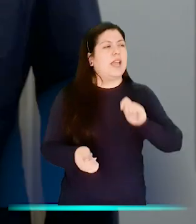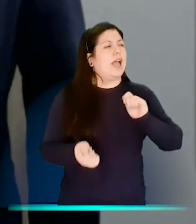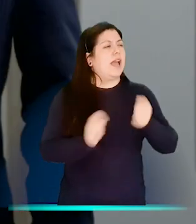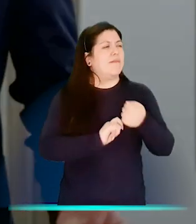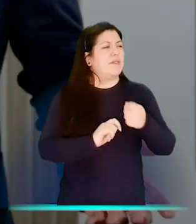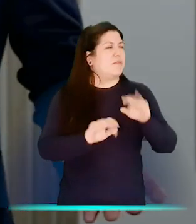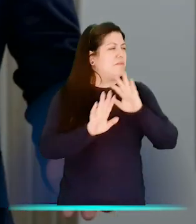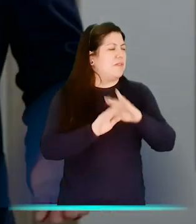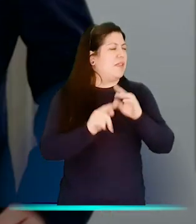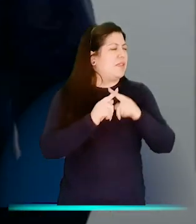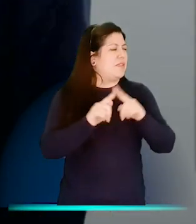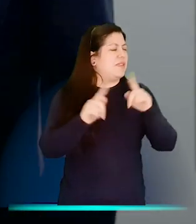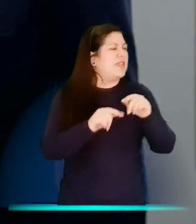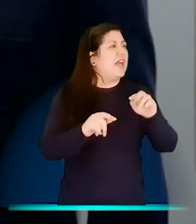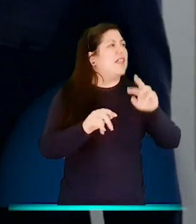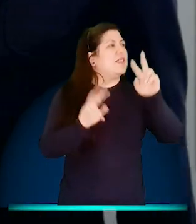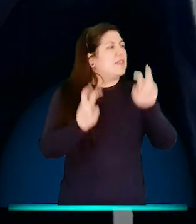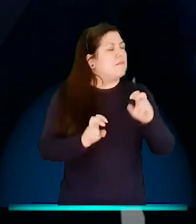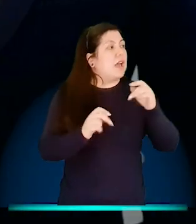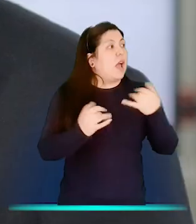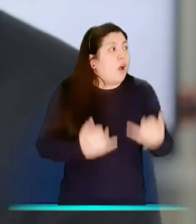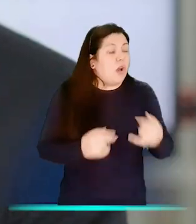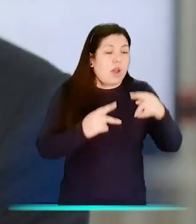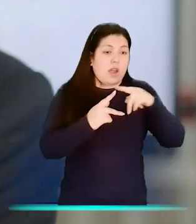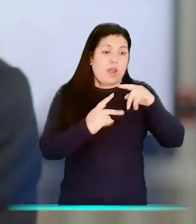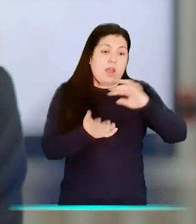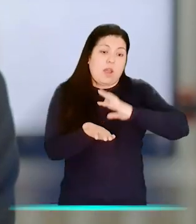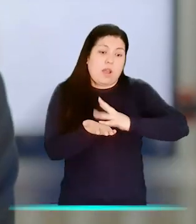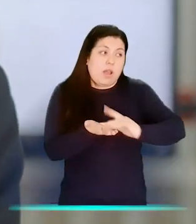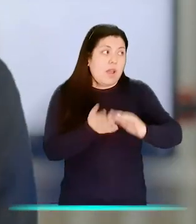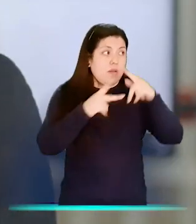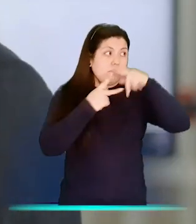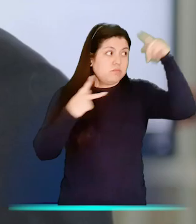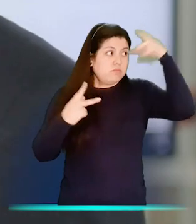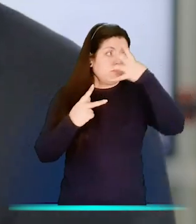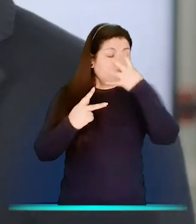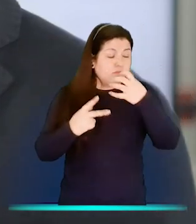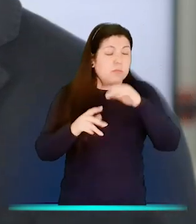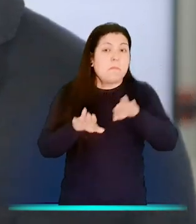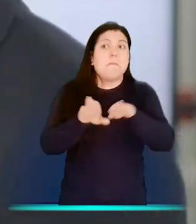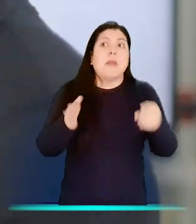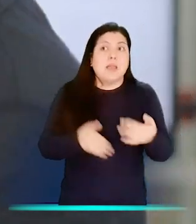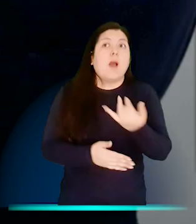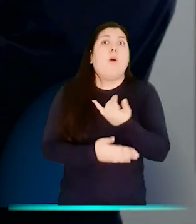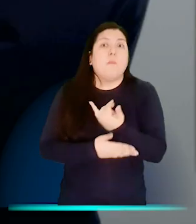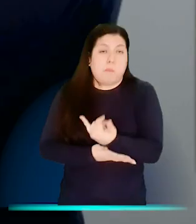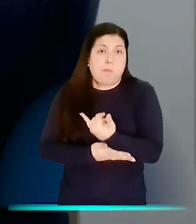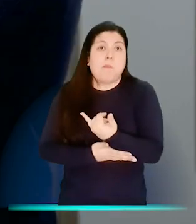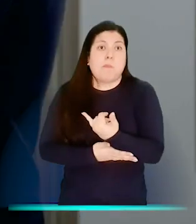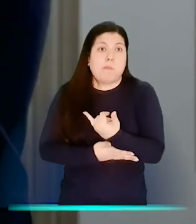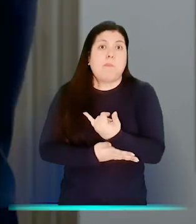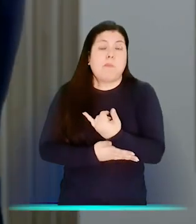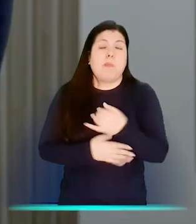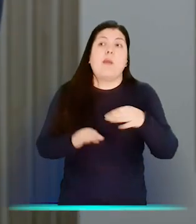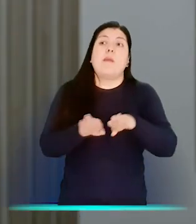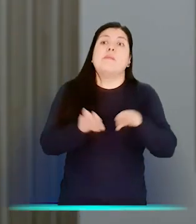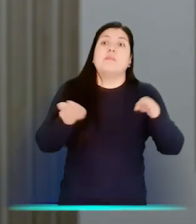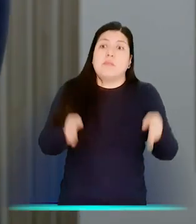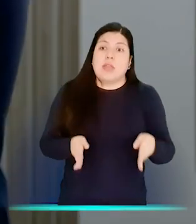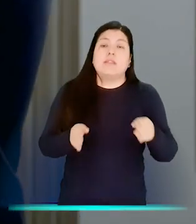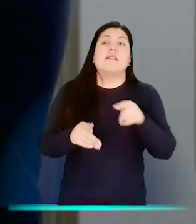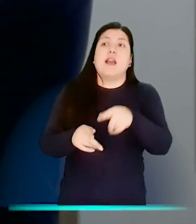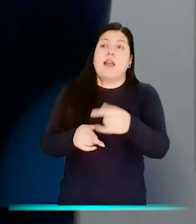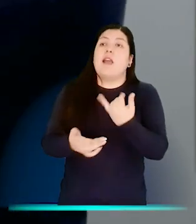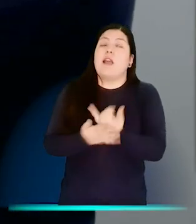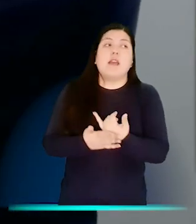un poco de temas y hablemos de la biometría. La biometría esta vez va a ser en mesa y van a estar precisamente en